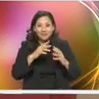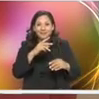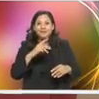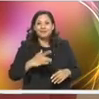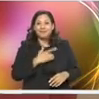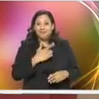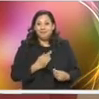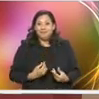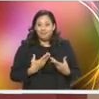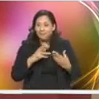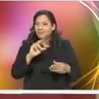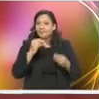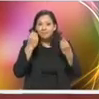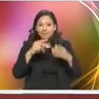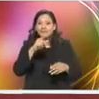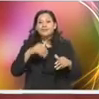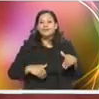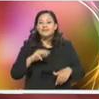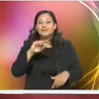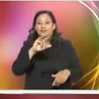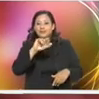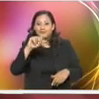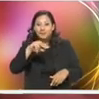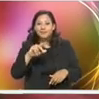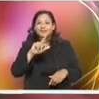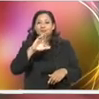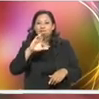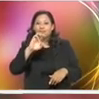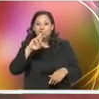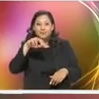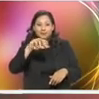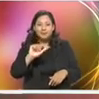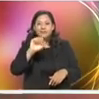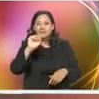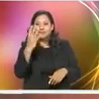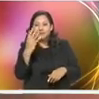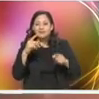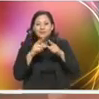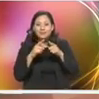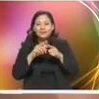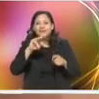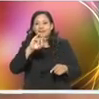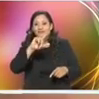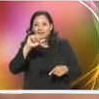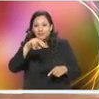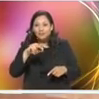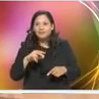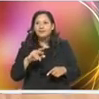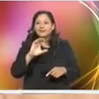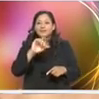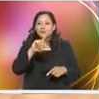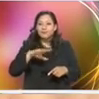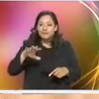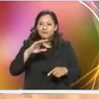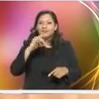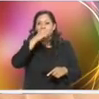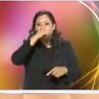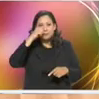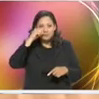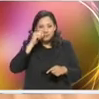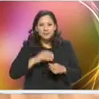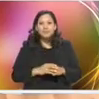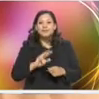emociones. No se la pierdan, está en el Teatro Milán, que está en Lucerna 64, esquina con Milán, en la colonia Juárez.